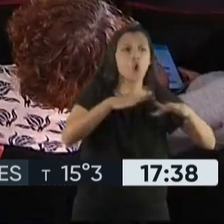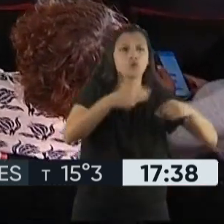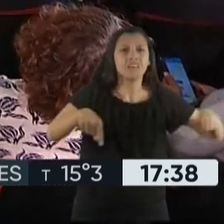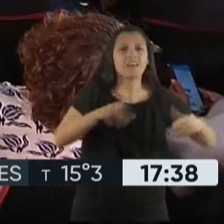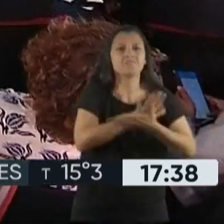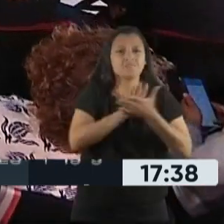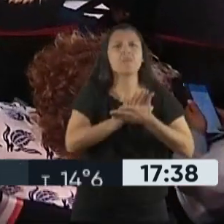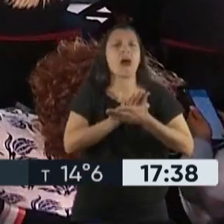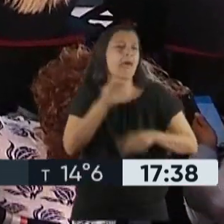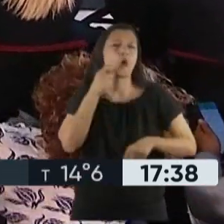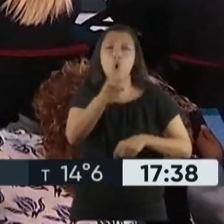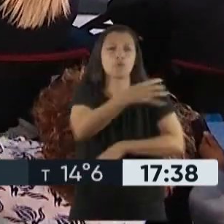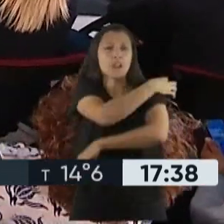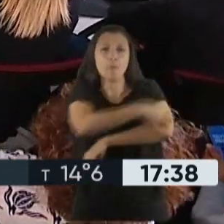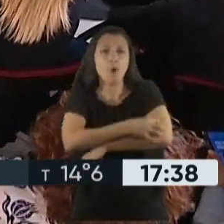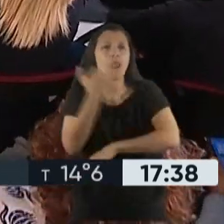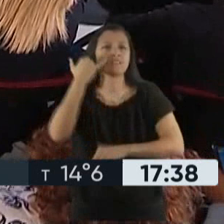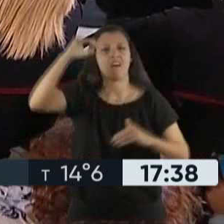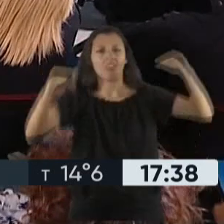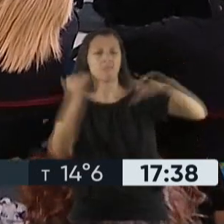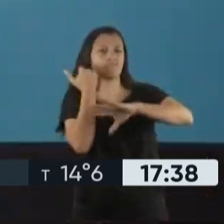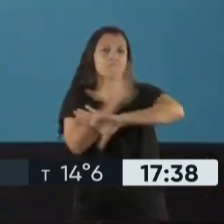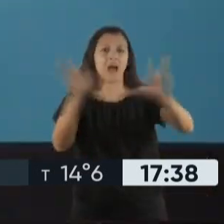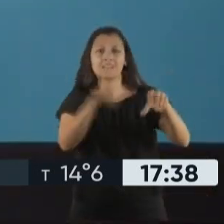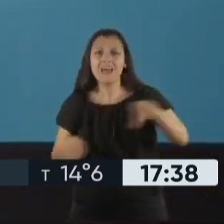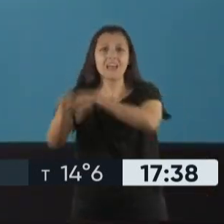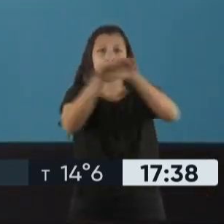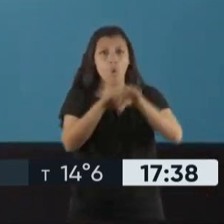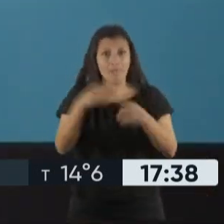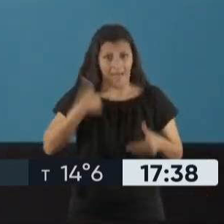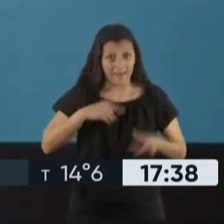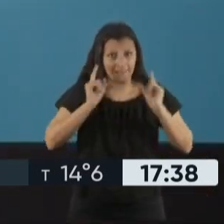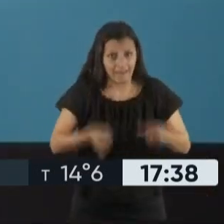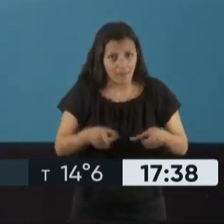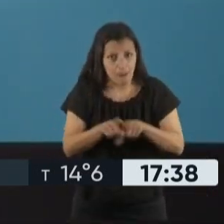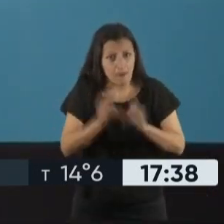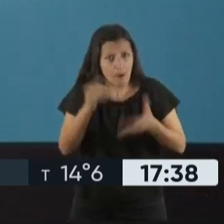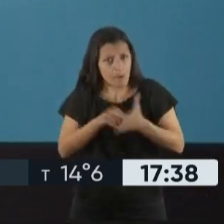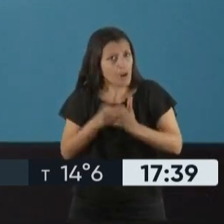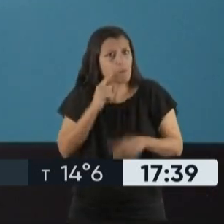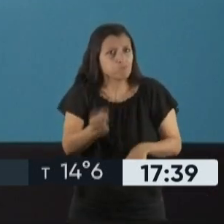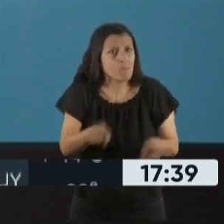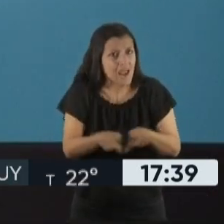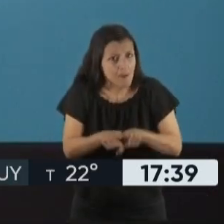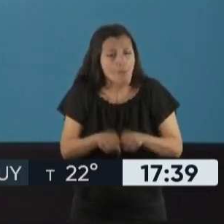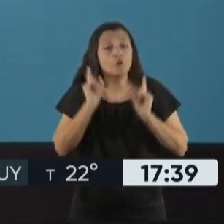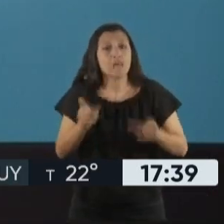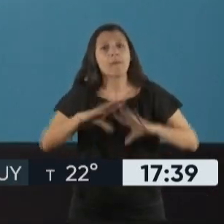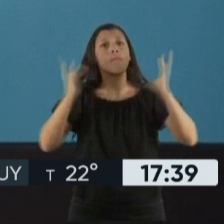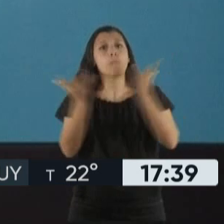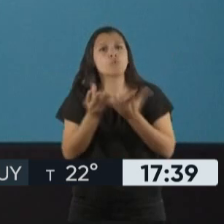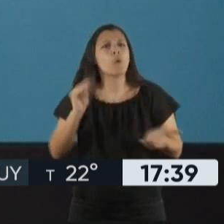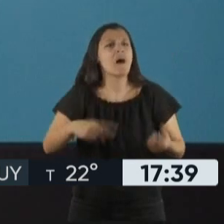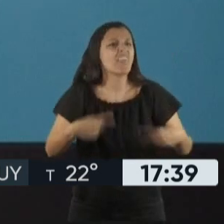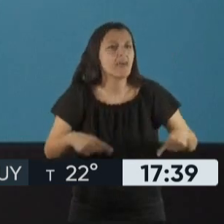mayor pobreza y mayor desigualdad. Y la Argentina no está exenta de esto. Lo que ha ocurrido en este mundo, además, es que